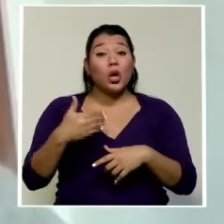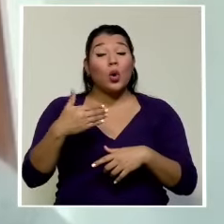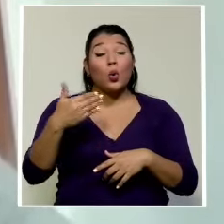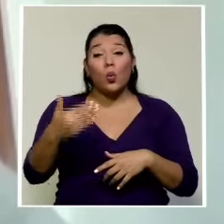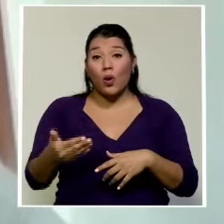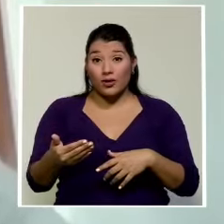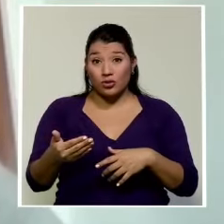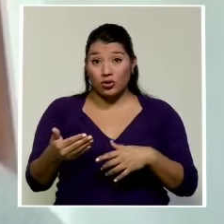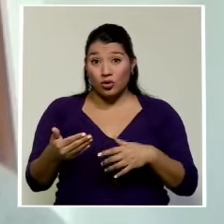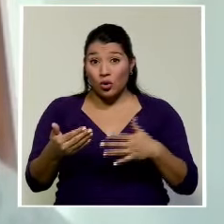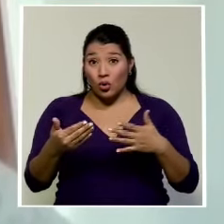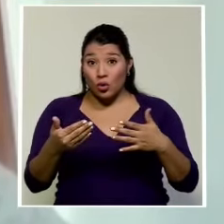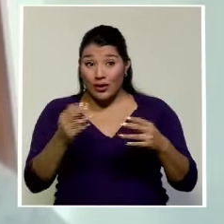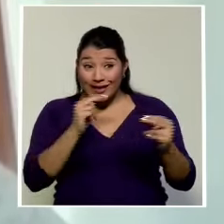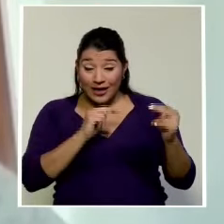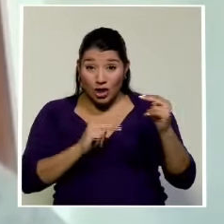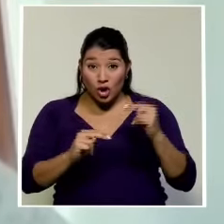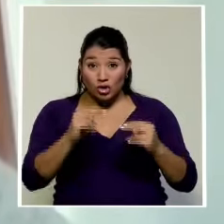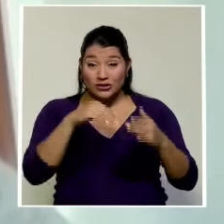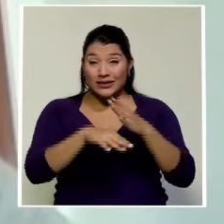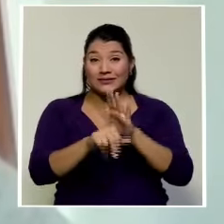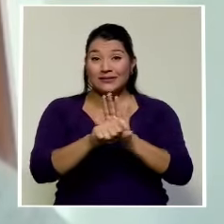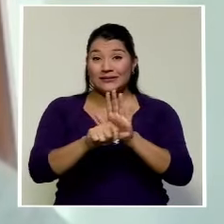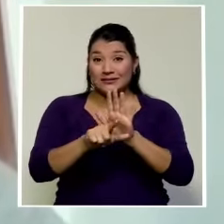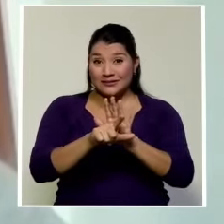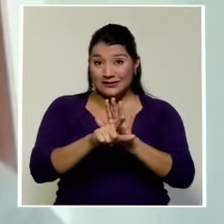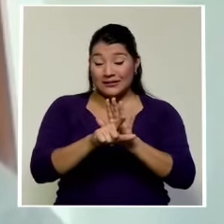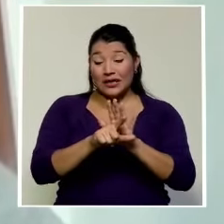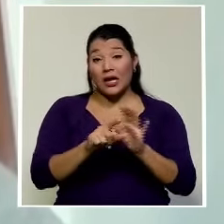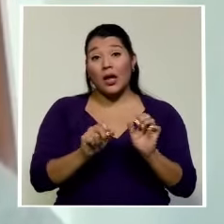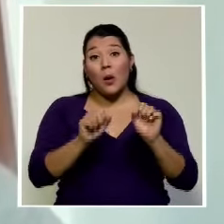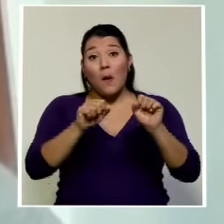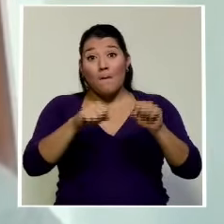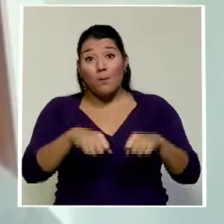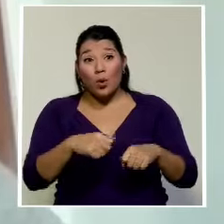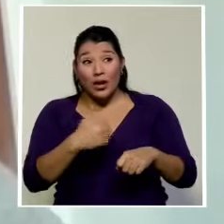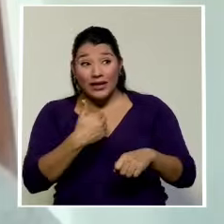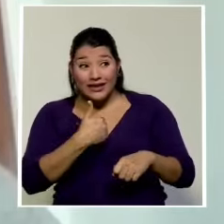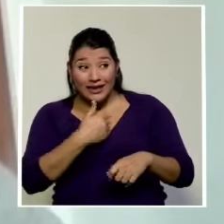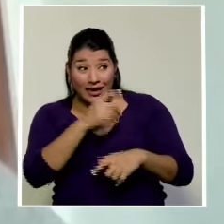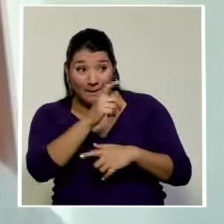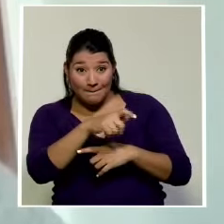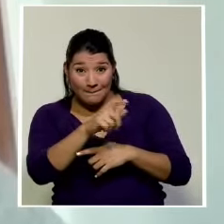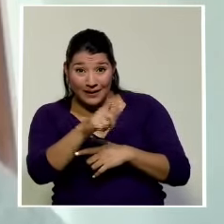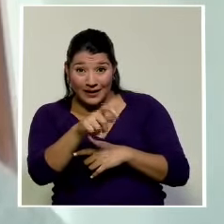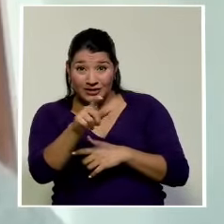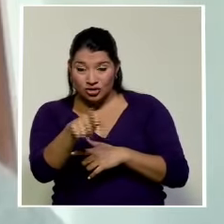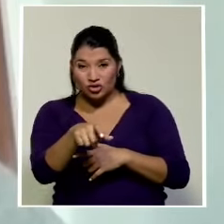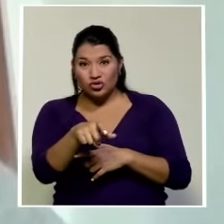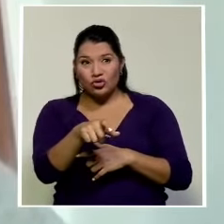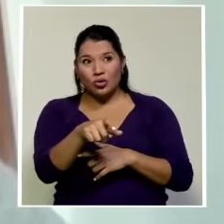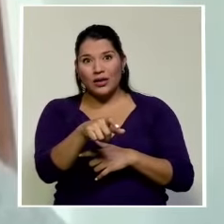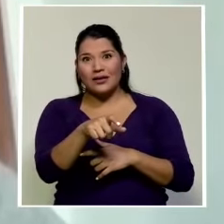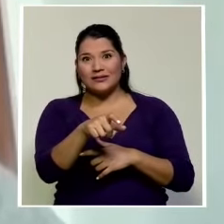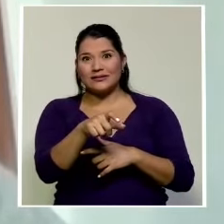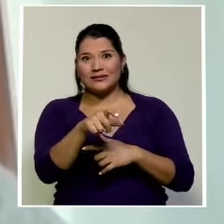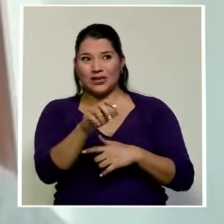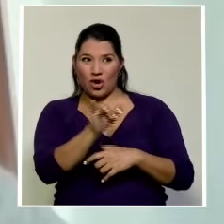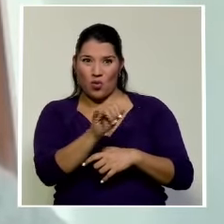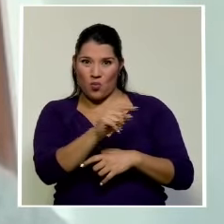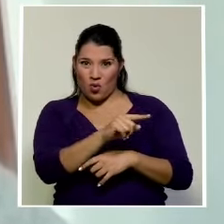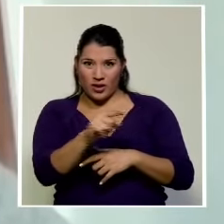la negociación en la Asamblea Legislativa, contar con figuras de este peso, de esta reputación, sin duda para